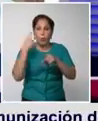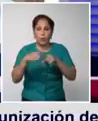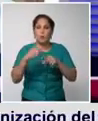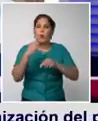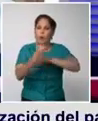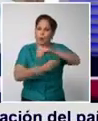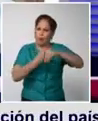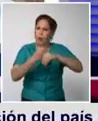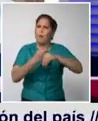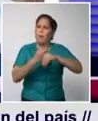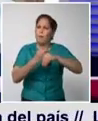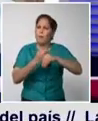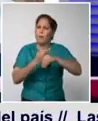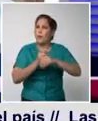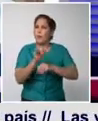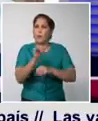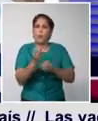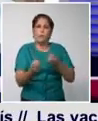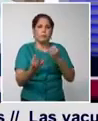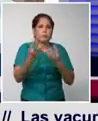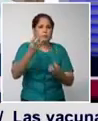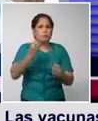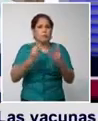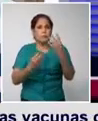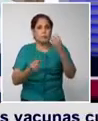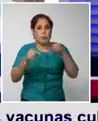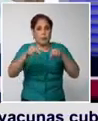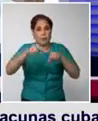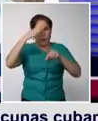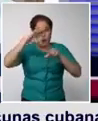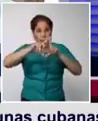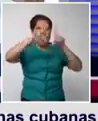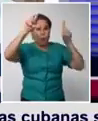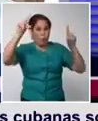mutaciones principales que están en circulación. Ya